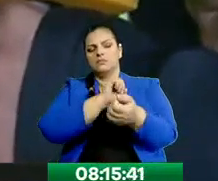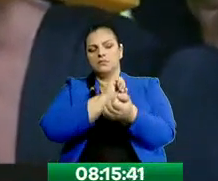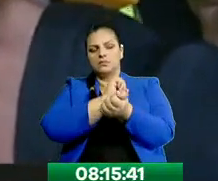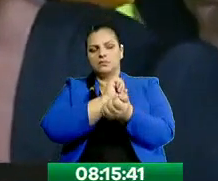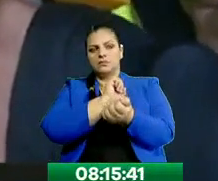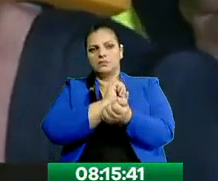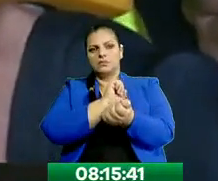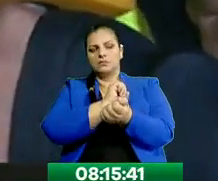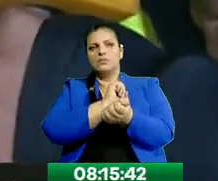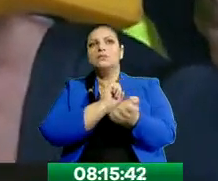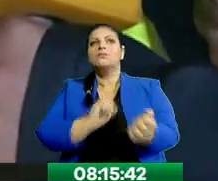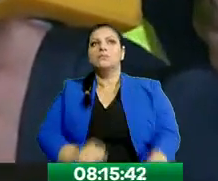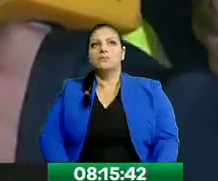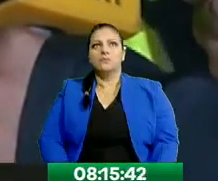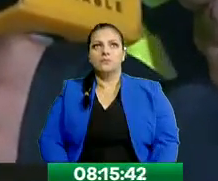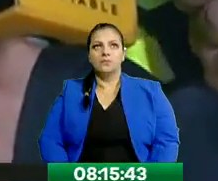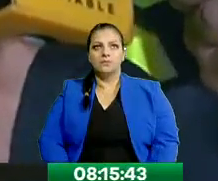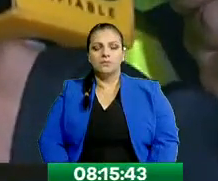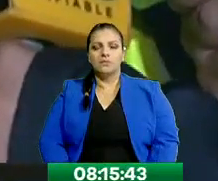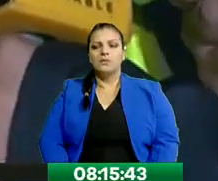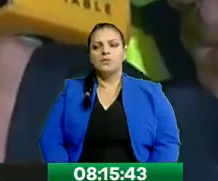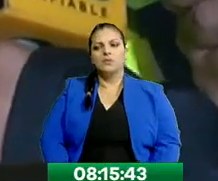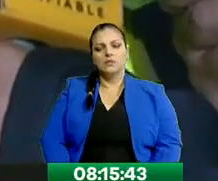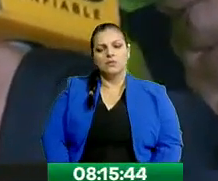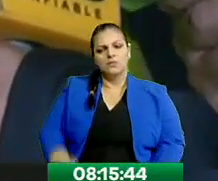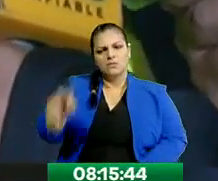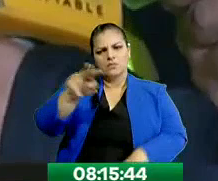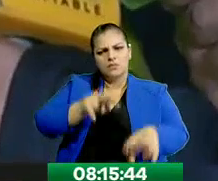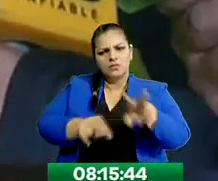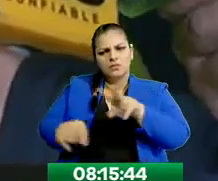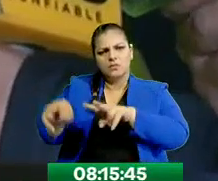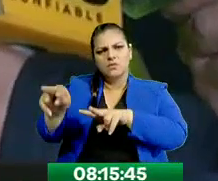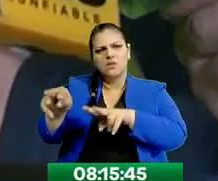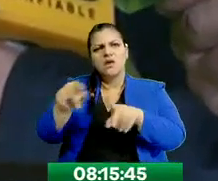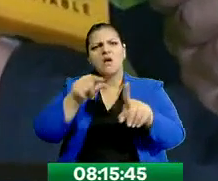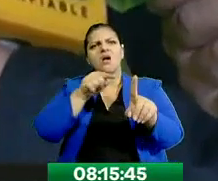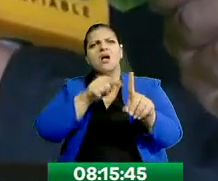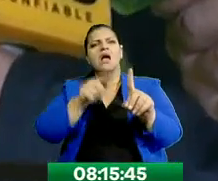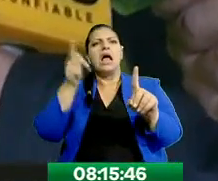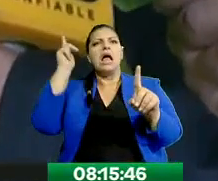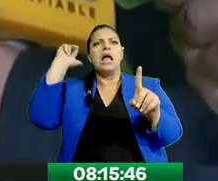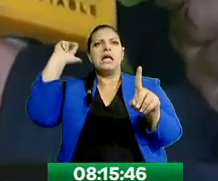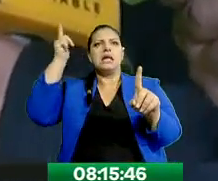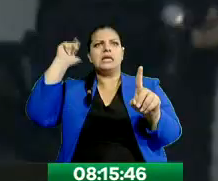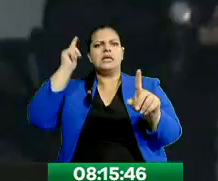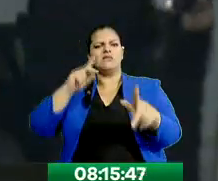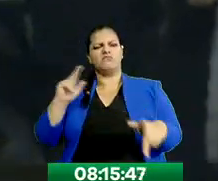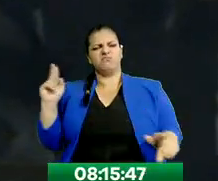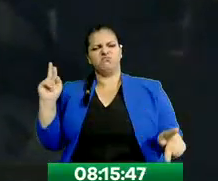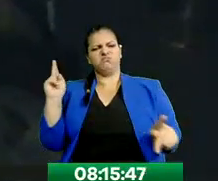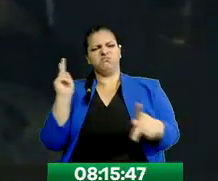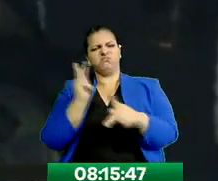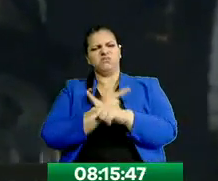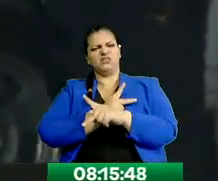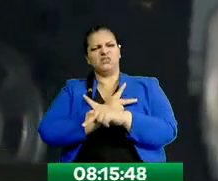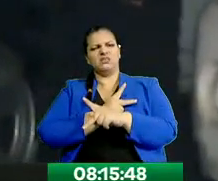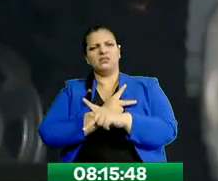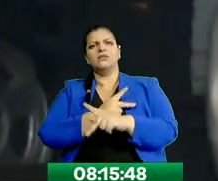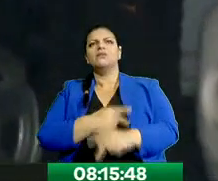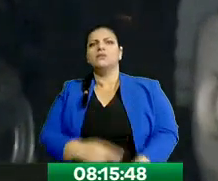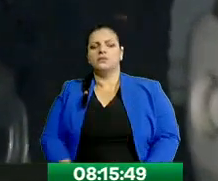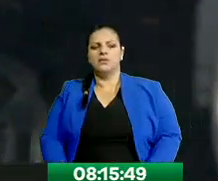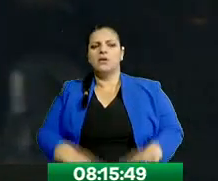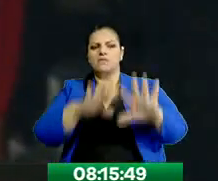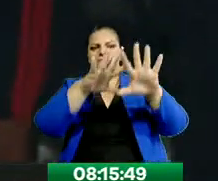varias diligencias investigativas que se realizó, se pudo identificar que él es el cabecilla y quien mantenía en zozobra al sector. Los